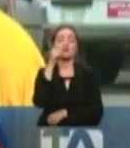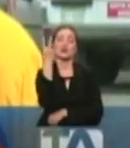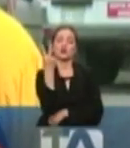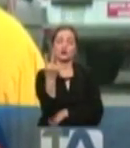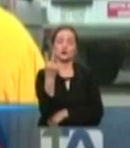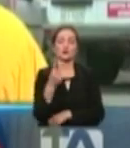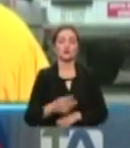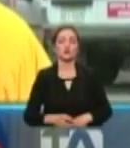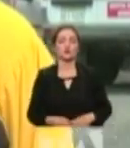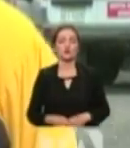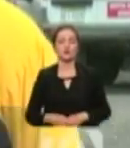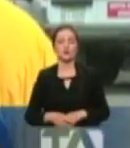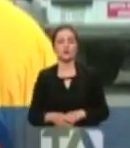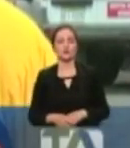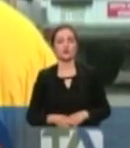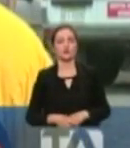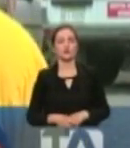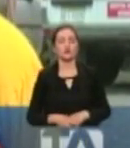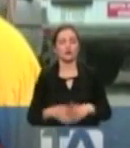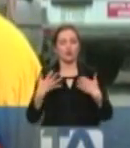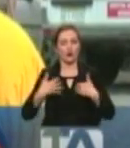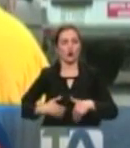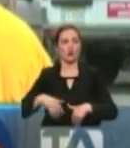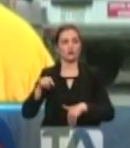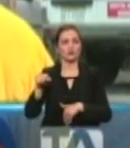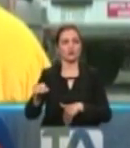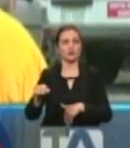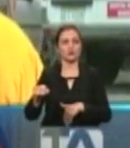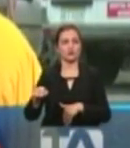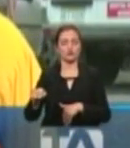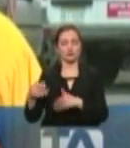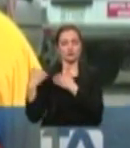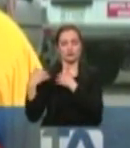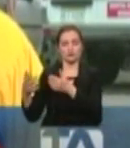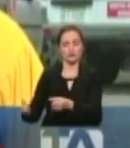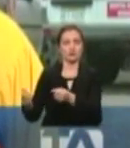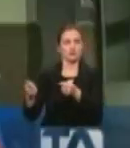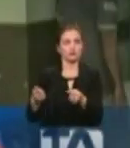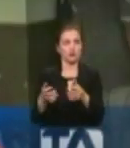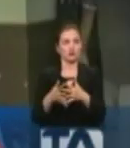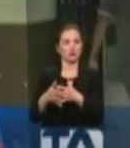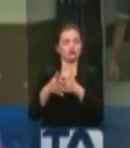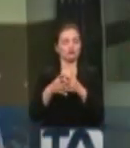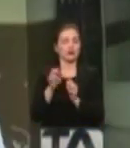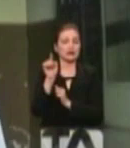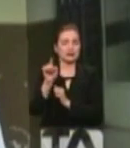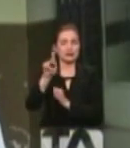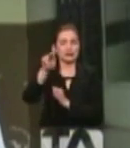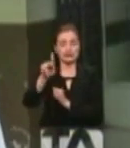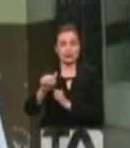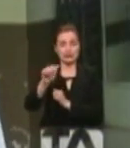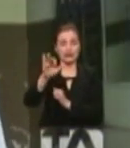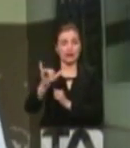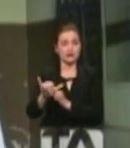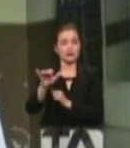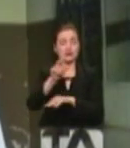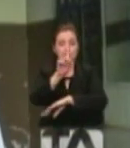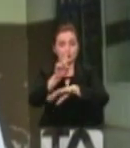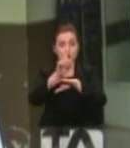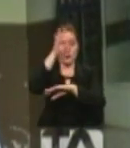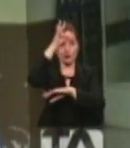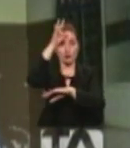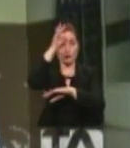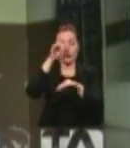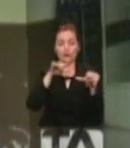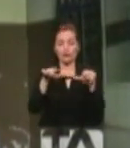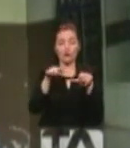por recuperar. Y el cuerpo del señor que estamos hecho cargo nosotros de Ciudad Americana. Mientras Katy Gutiérrez, directora del hospital en